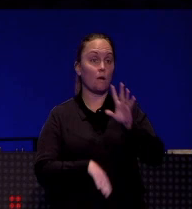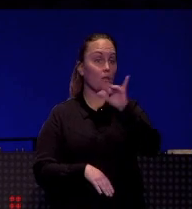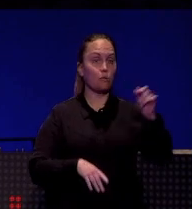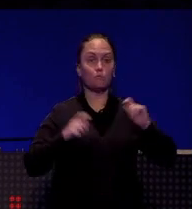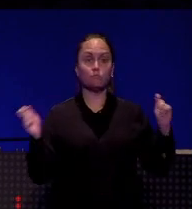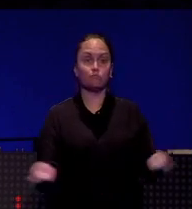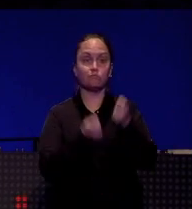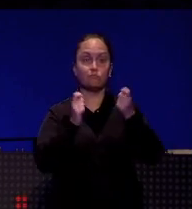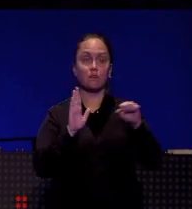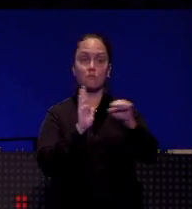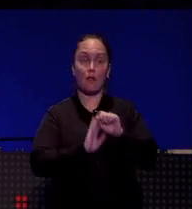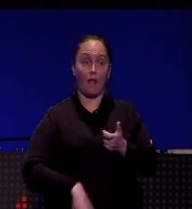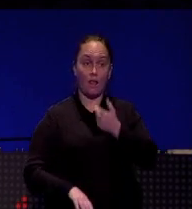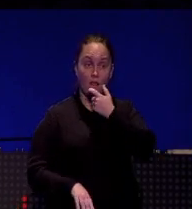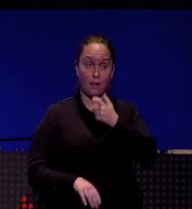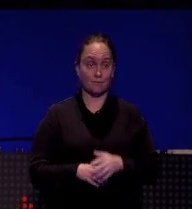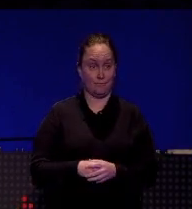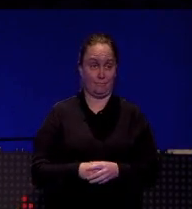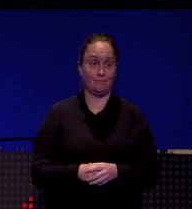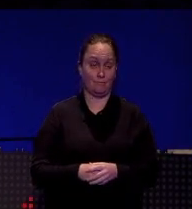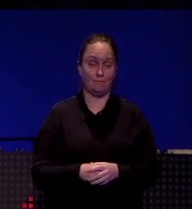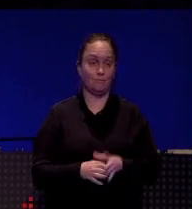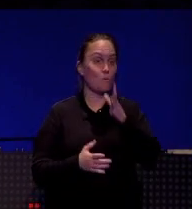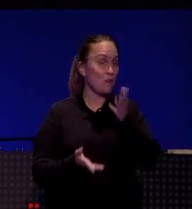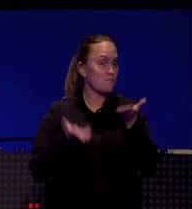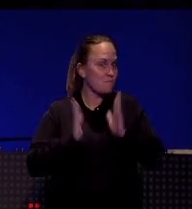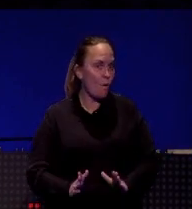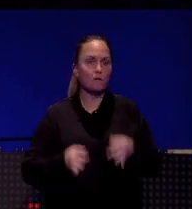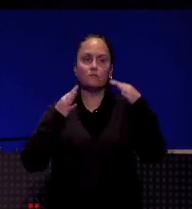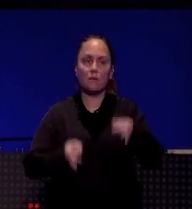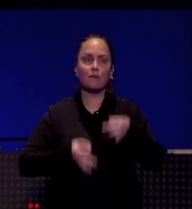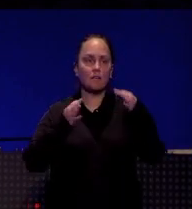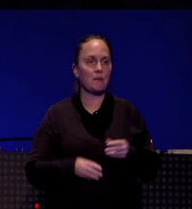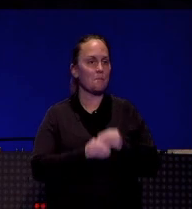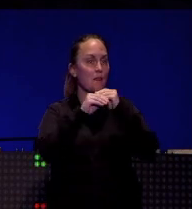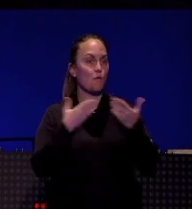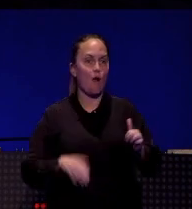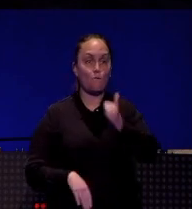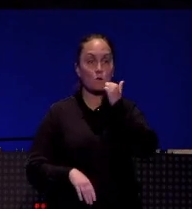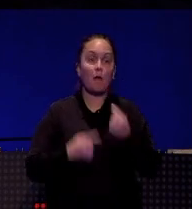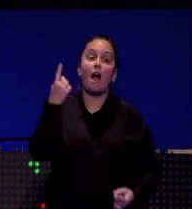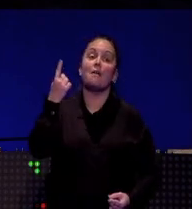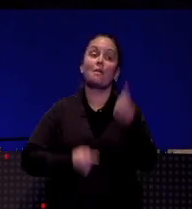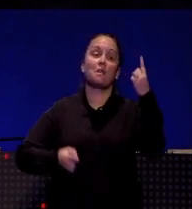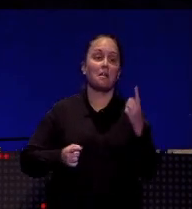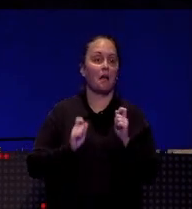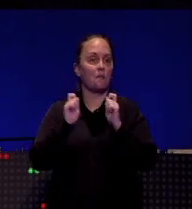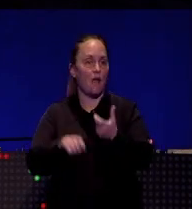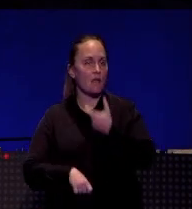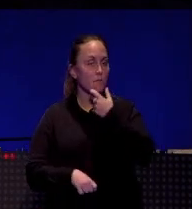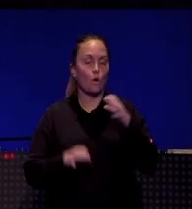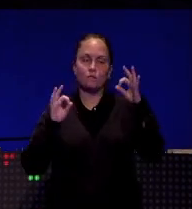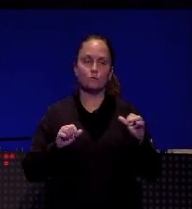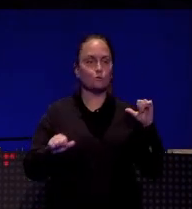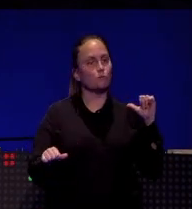una marca de galletas porque bueno mi pequeño merienda siempre fruta pero de vez en cuando le doy una galletita pues sí toda la vida